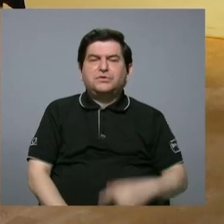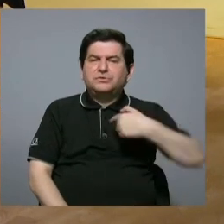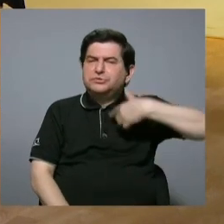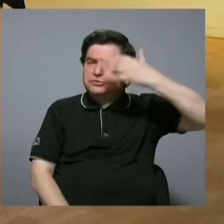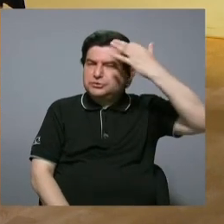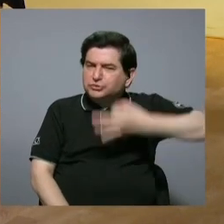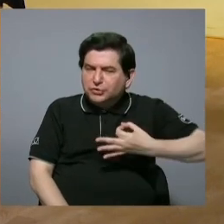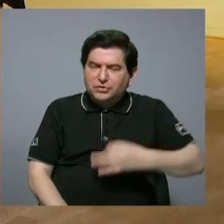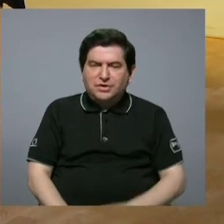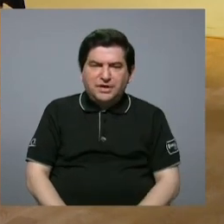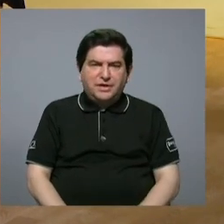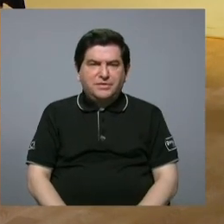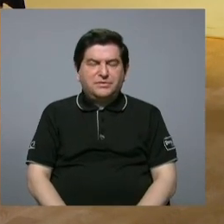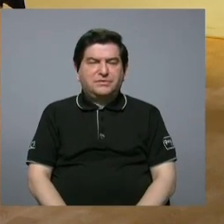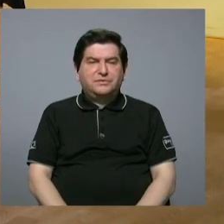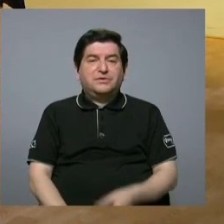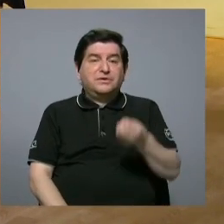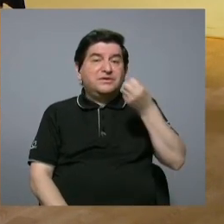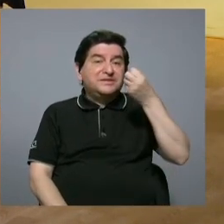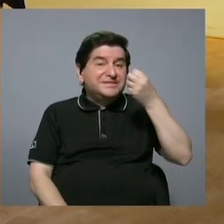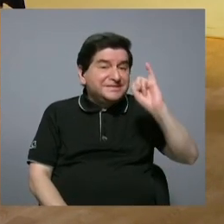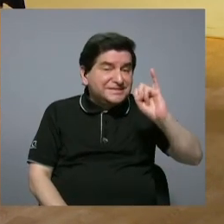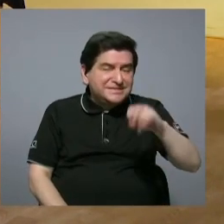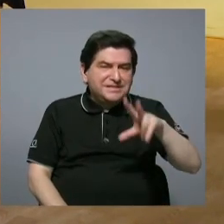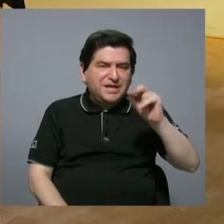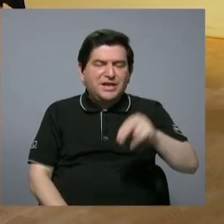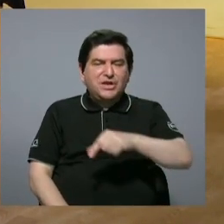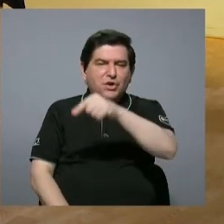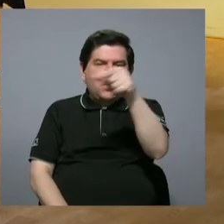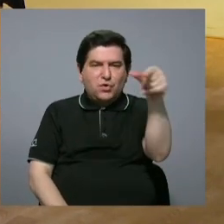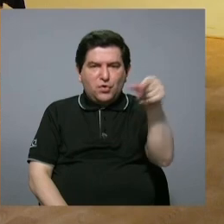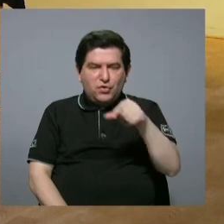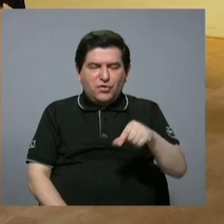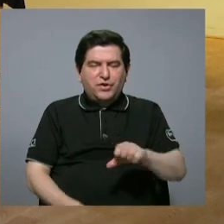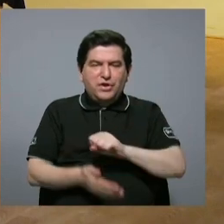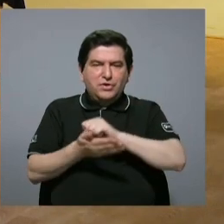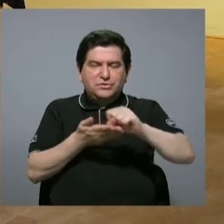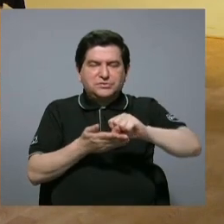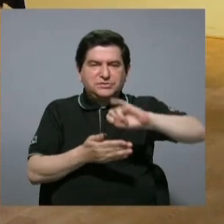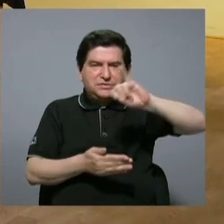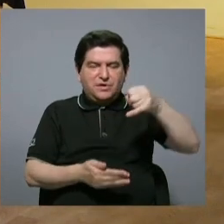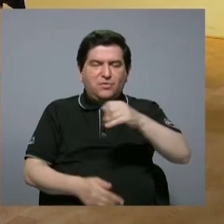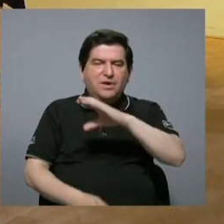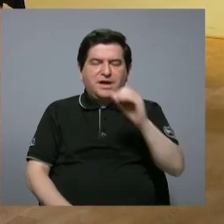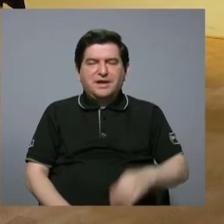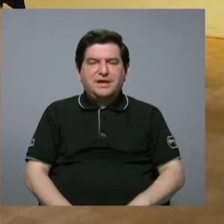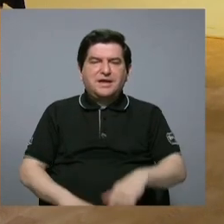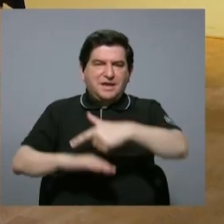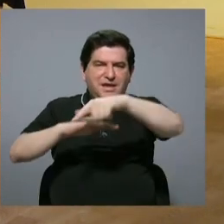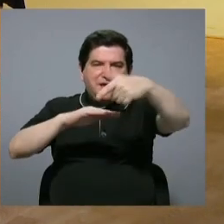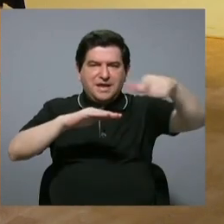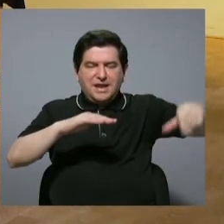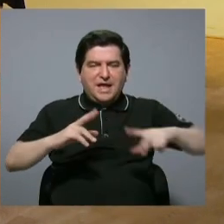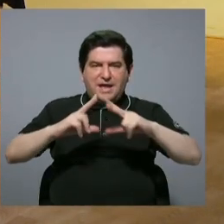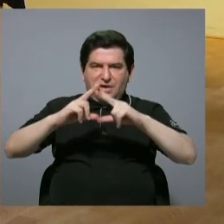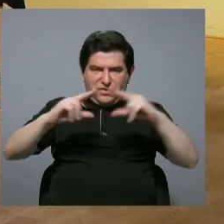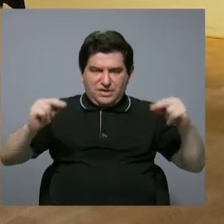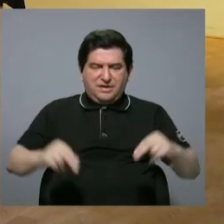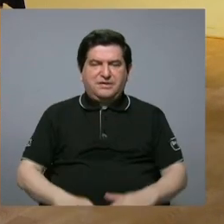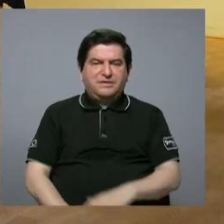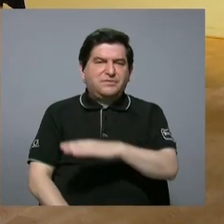que si no hubiera estado el río San Juan y el lago de Nicaragua y no hubiera estado la búsqueda